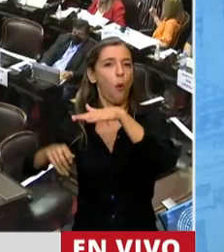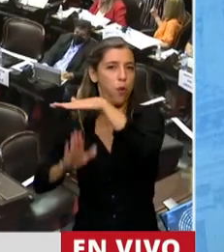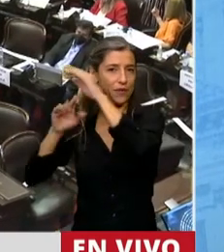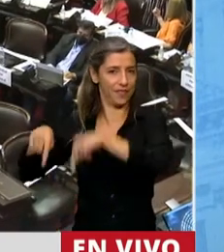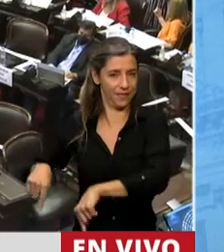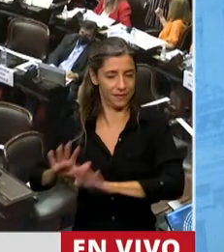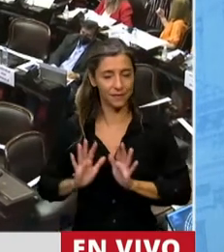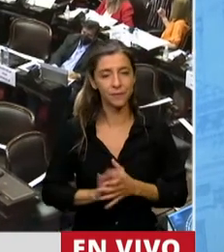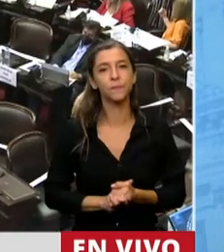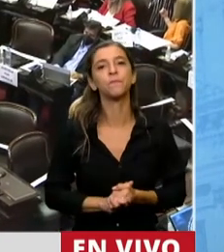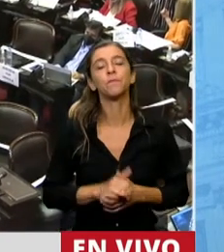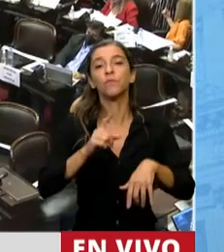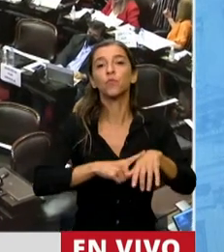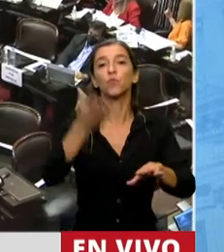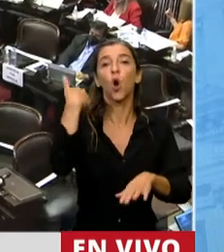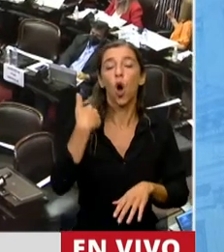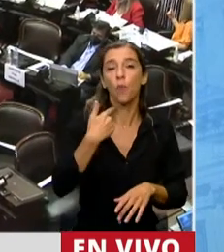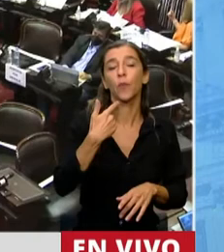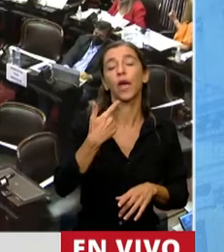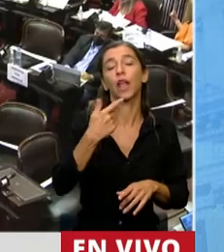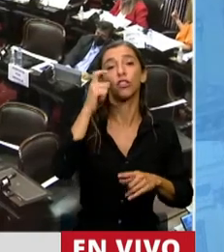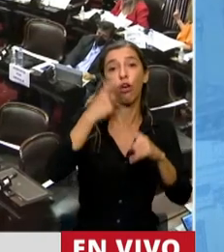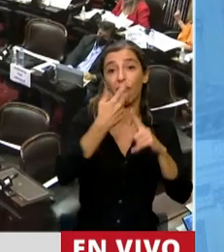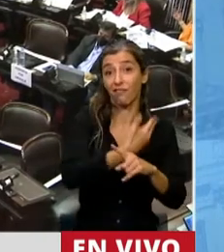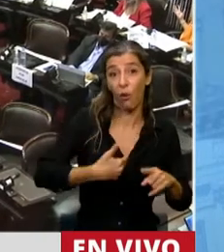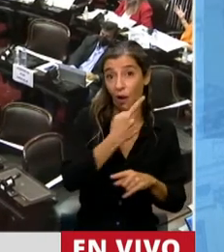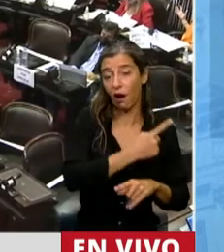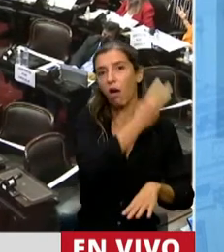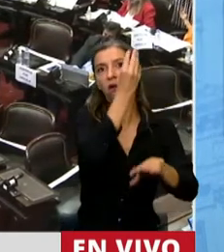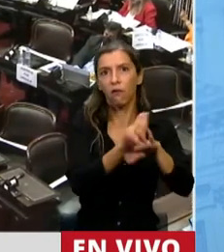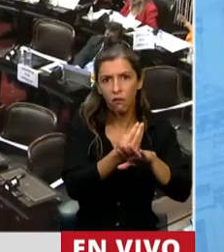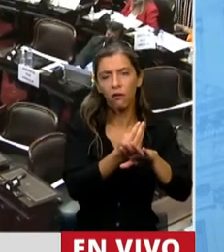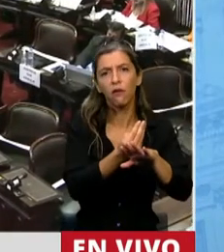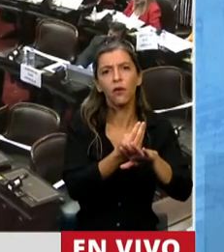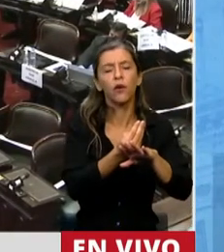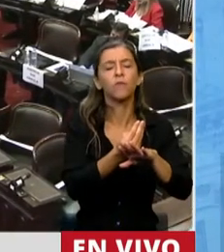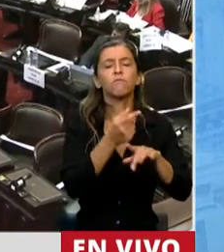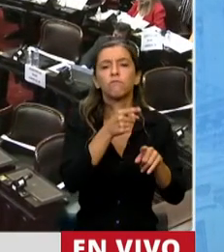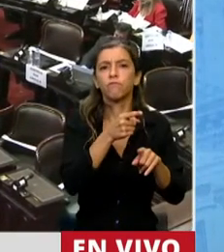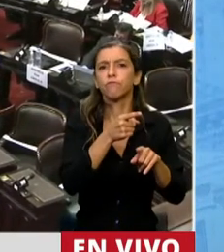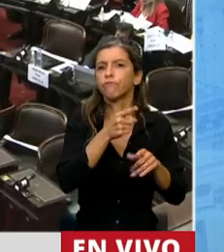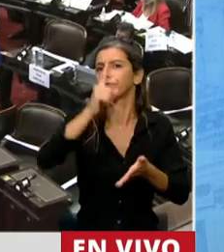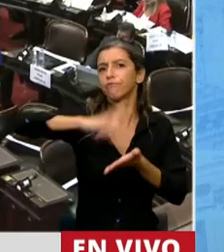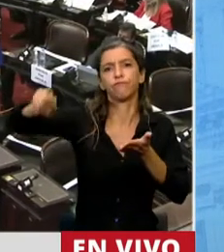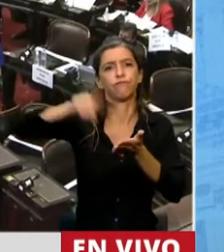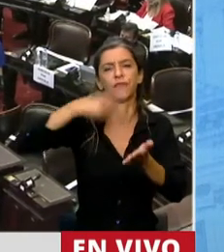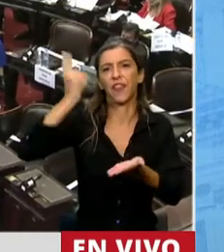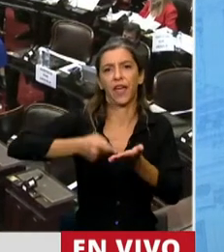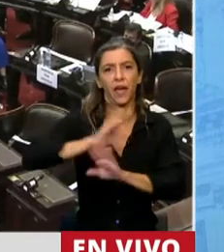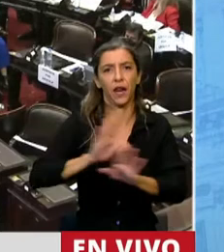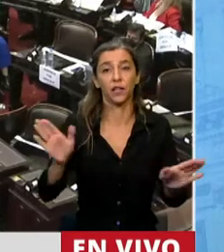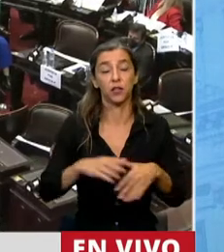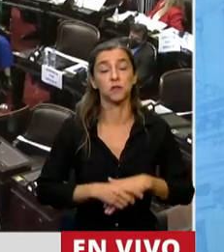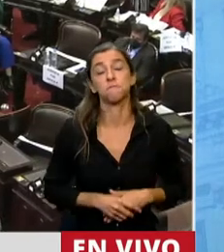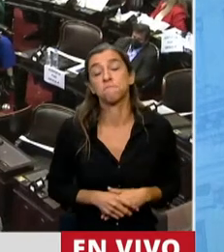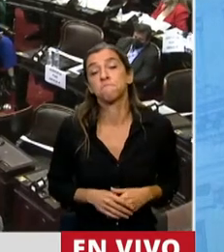exgobernador Alperovich y derogó ese decreto y a partir de allí consolidó en el concepto del vamos por